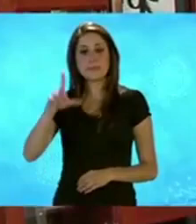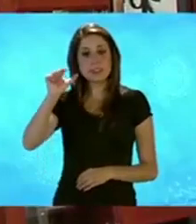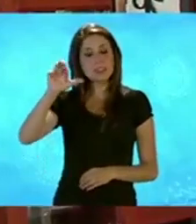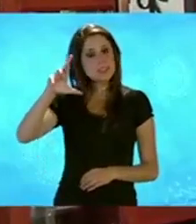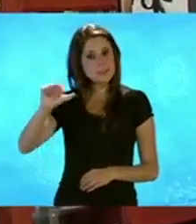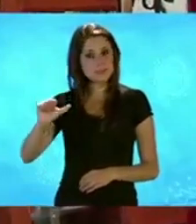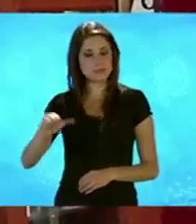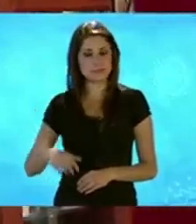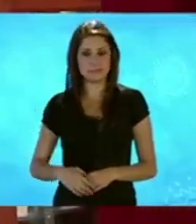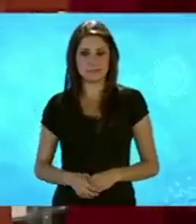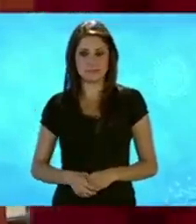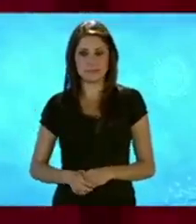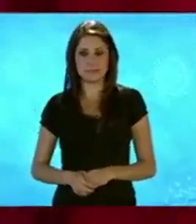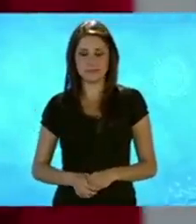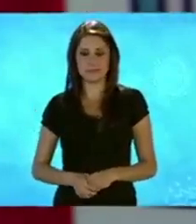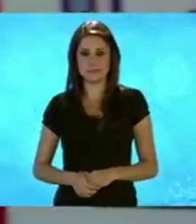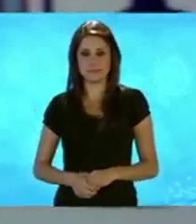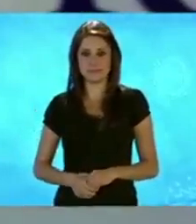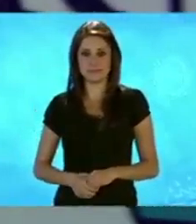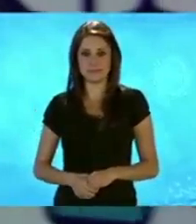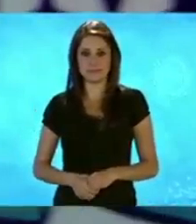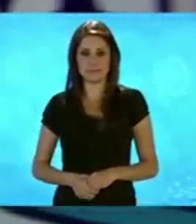¡Laura!